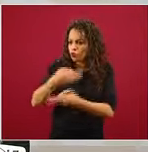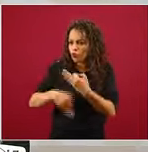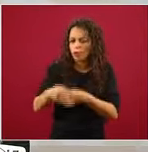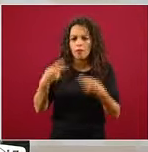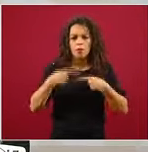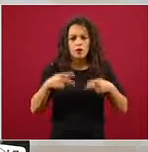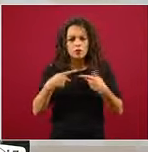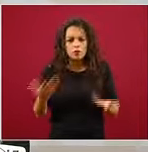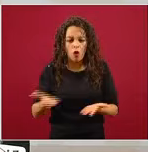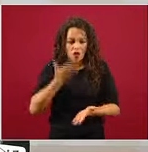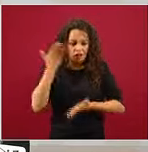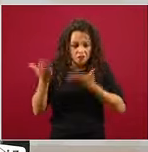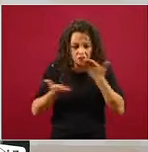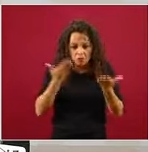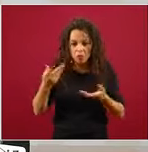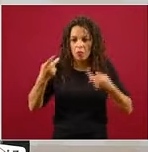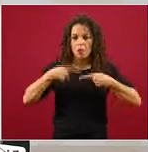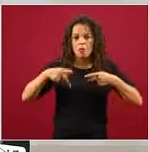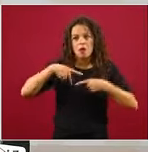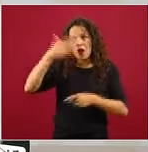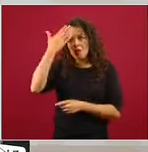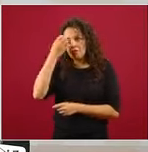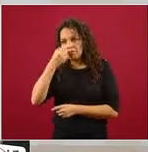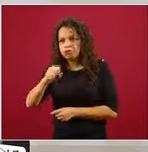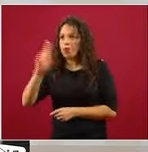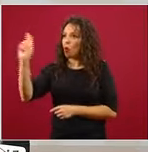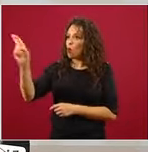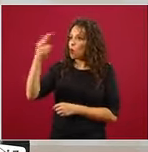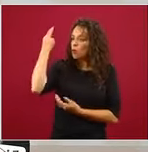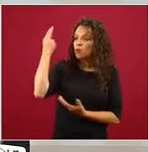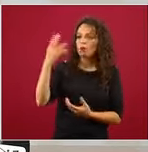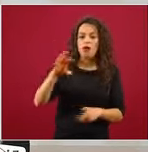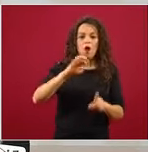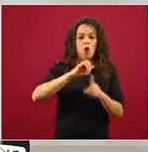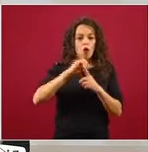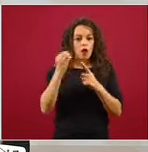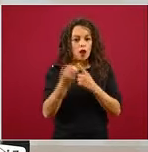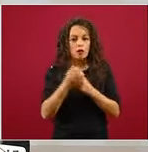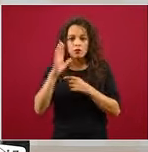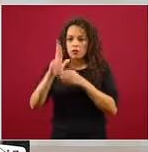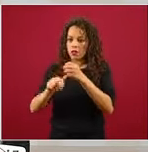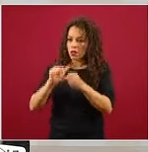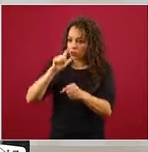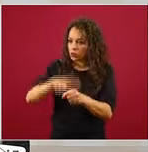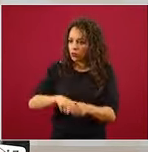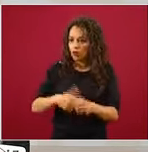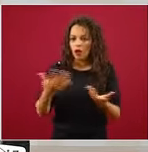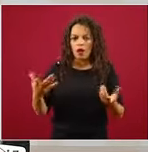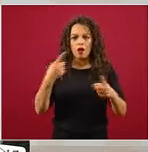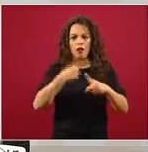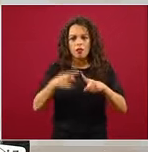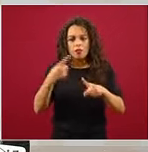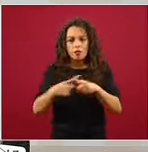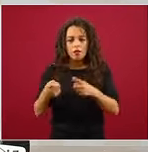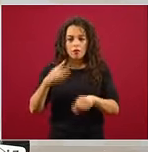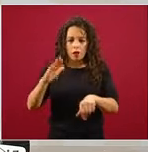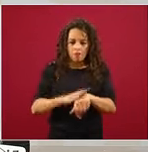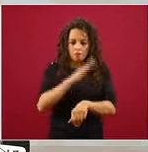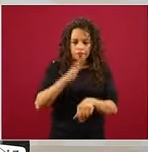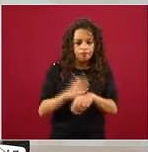académicos y académicas, por organismos internacionales, por organismos nacionales que evalúan las